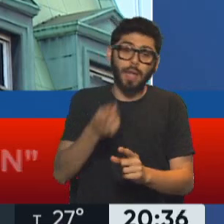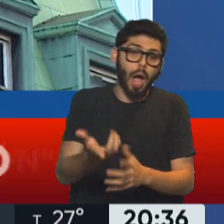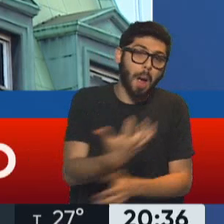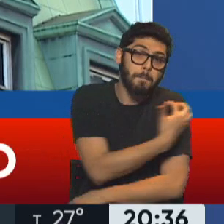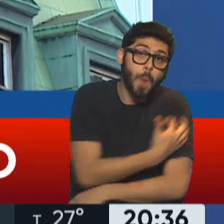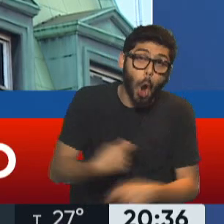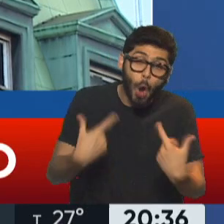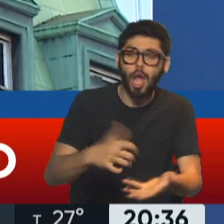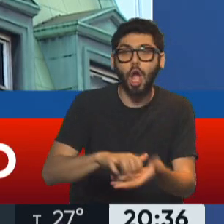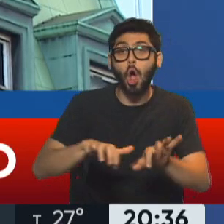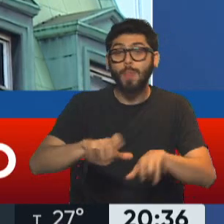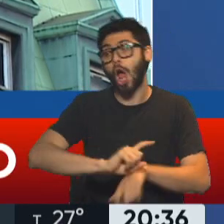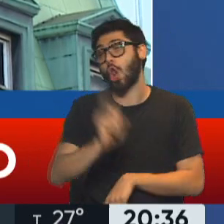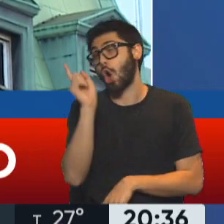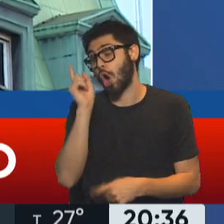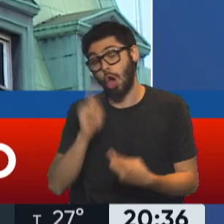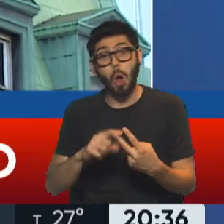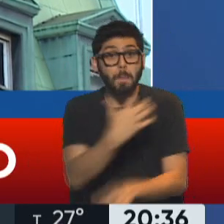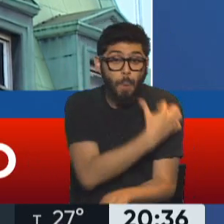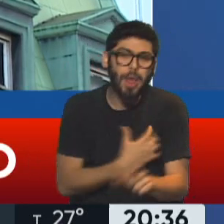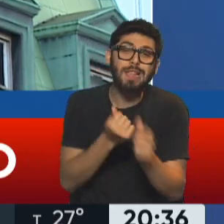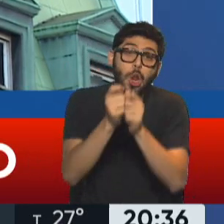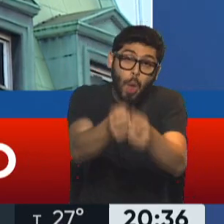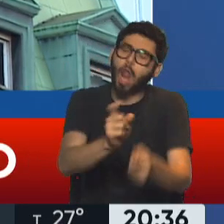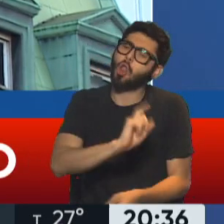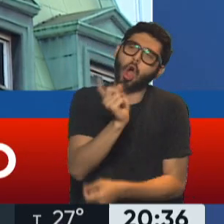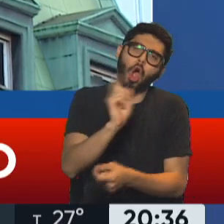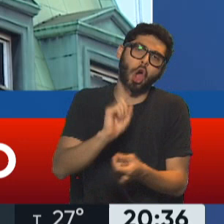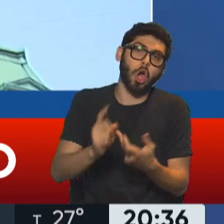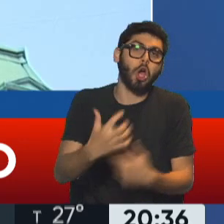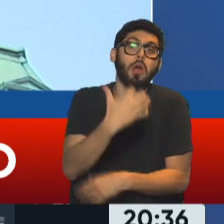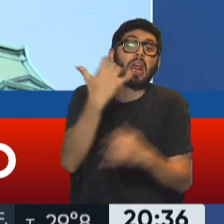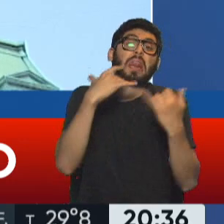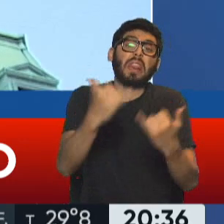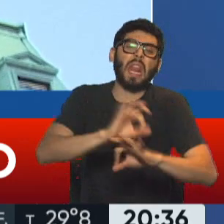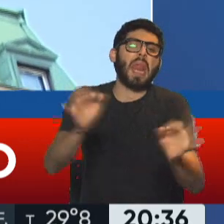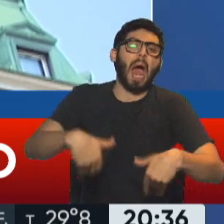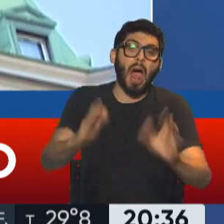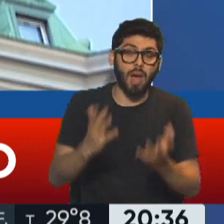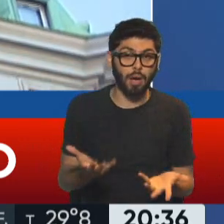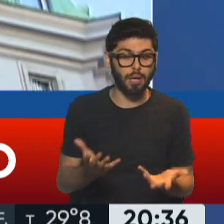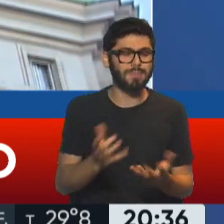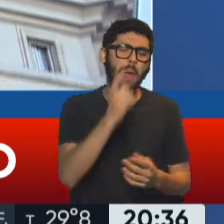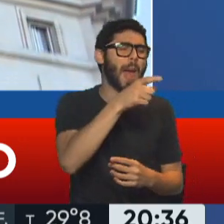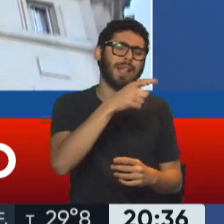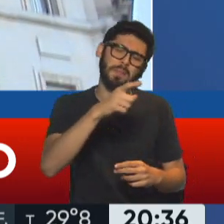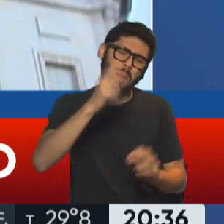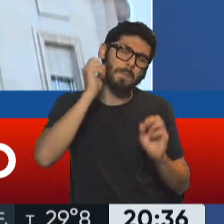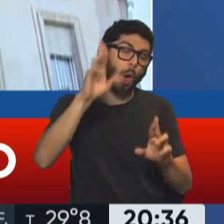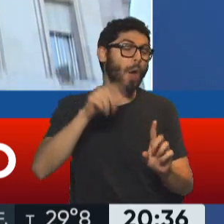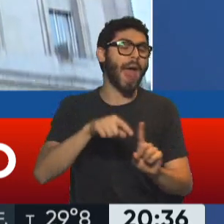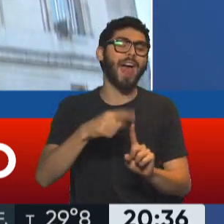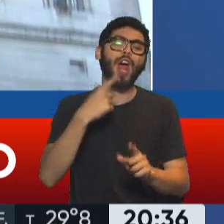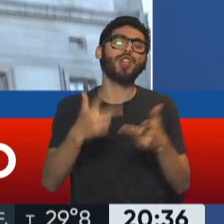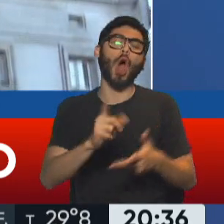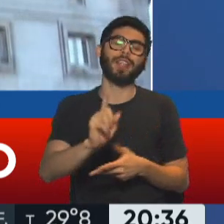tener computadora, los pobres no tienen por qué tener celular, los pobres no tienen por qué tener nada. Sí, yo creo que es más perverso, porque no lo dicen trabajar así. para No,